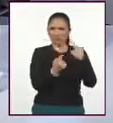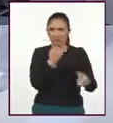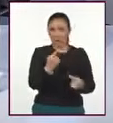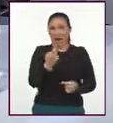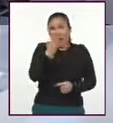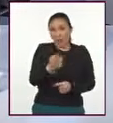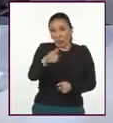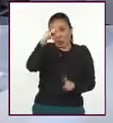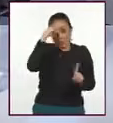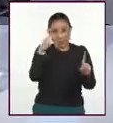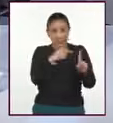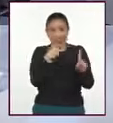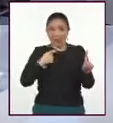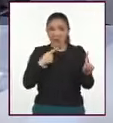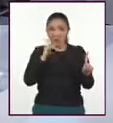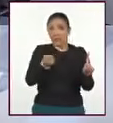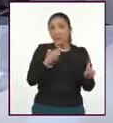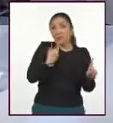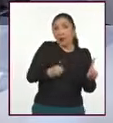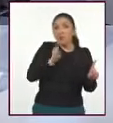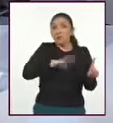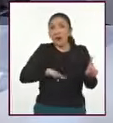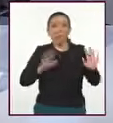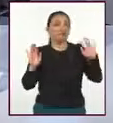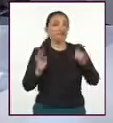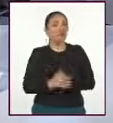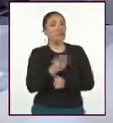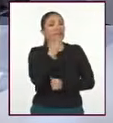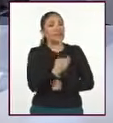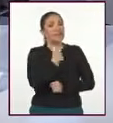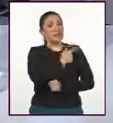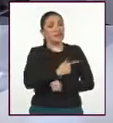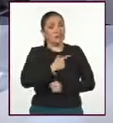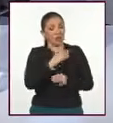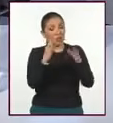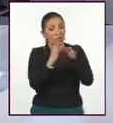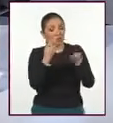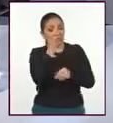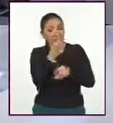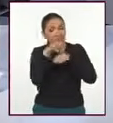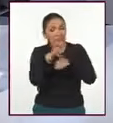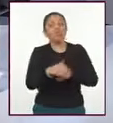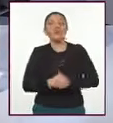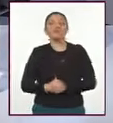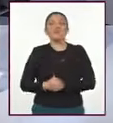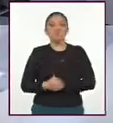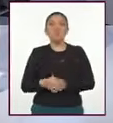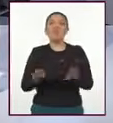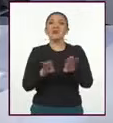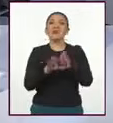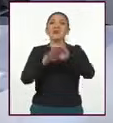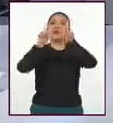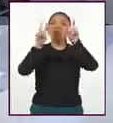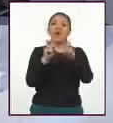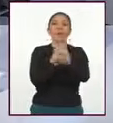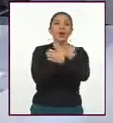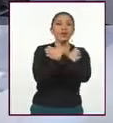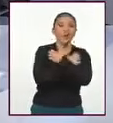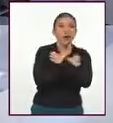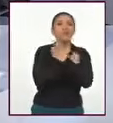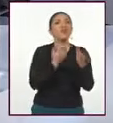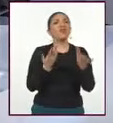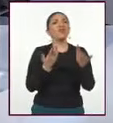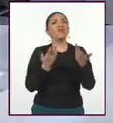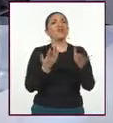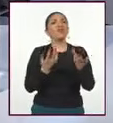¿no? No, bien o mal. Me encanta que se hable de esto y me encanta que se hable desde el tema de la educación, desde el tema de